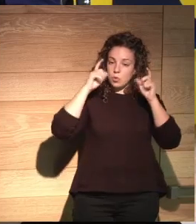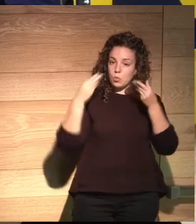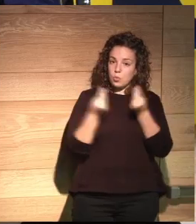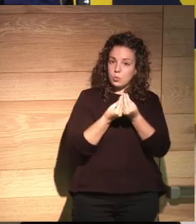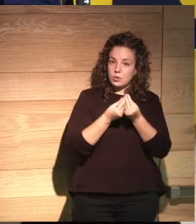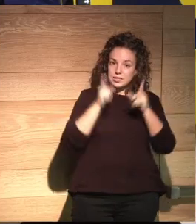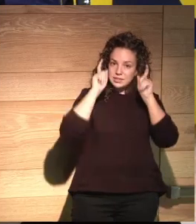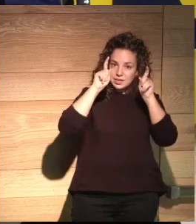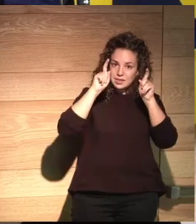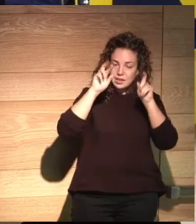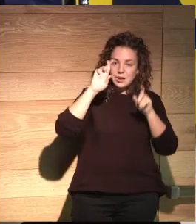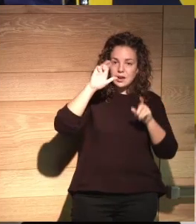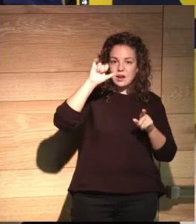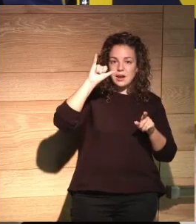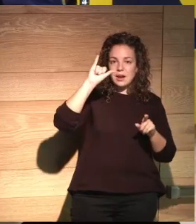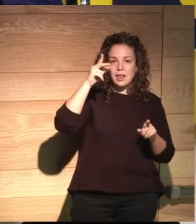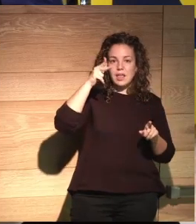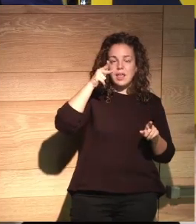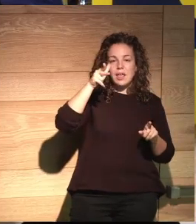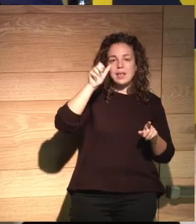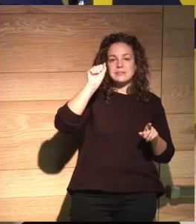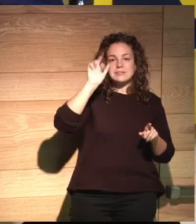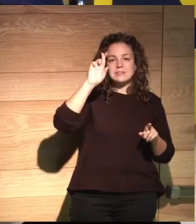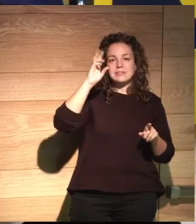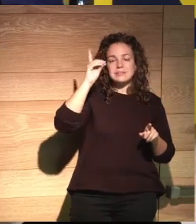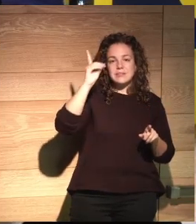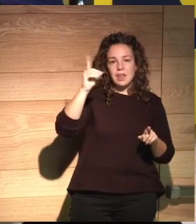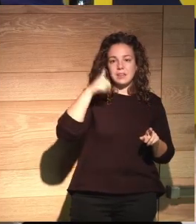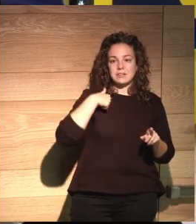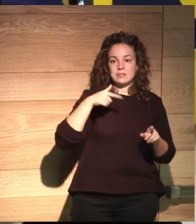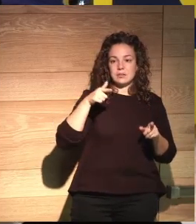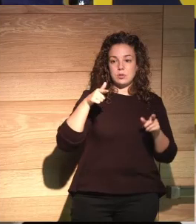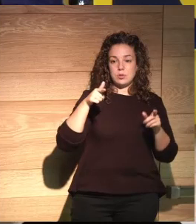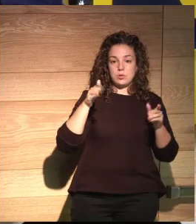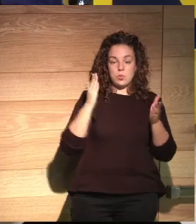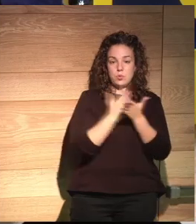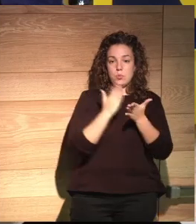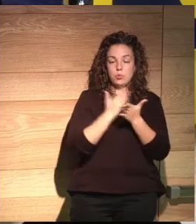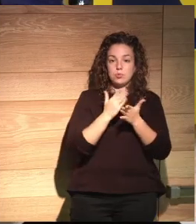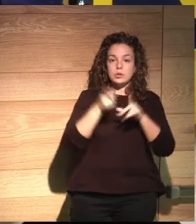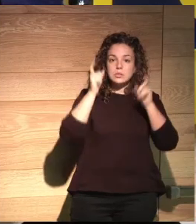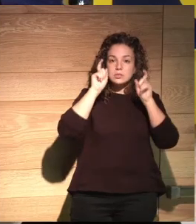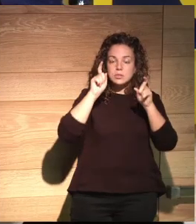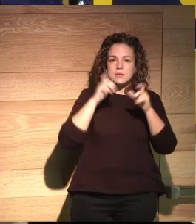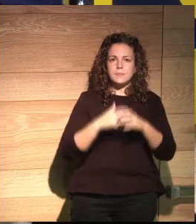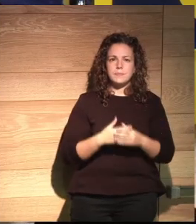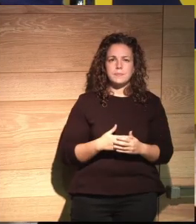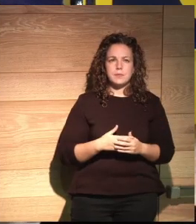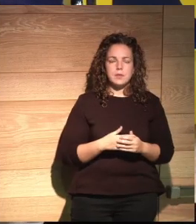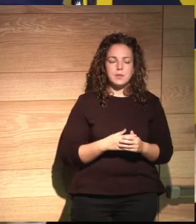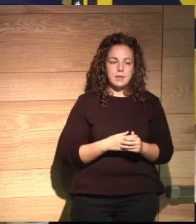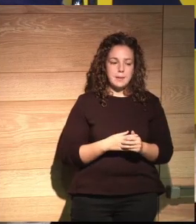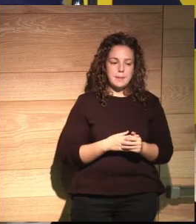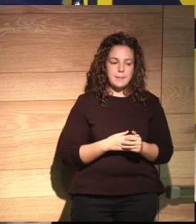richards en ese semestre admite richard ellis es